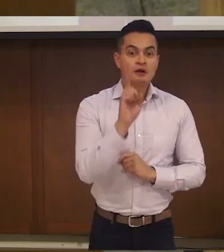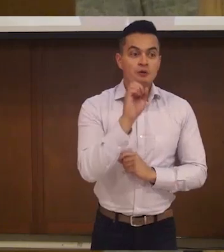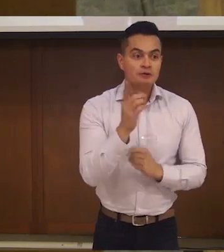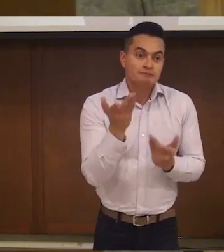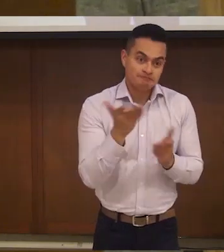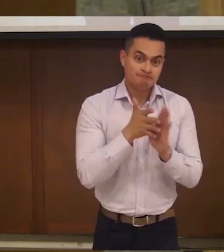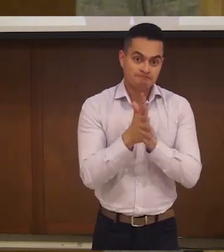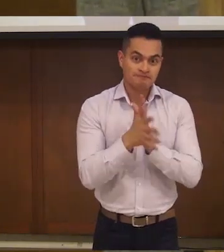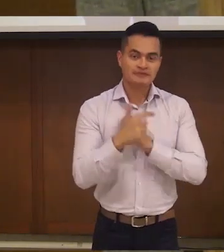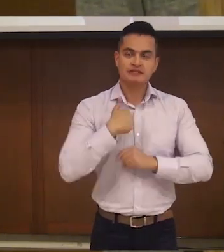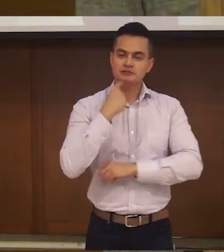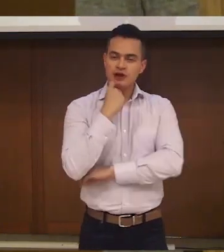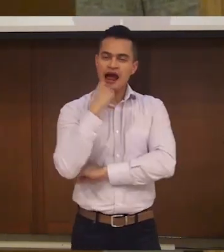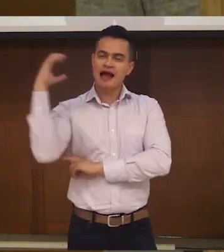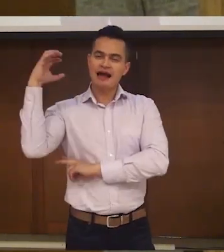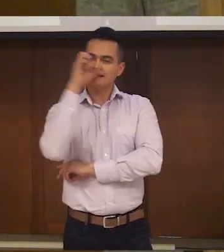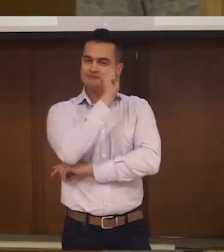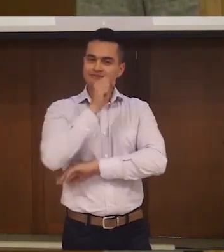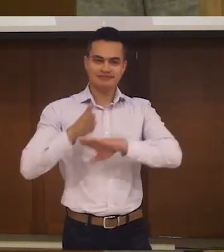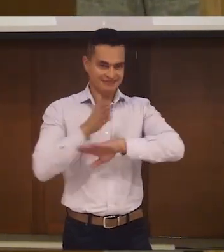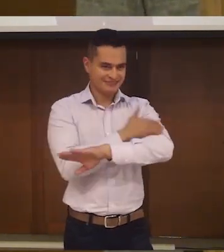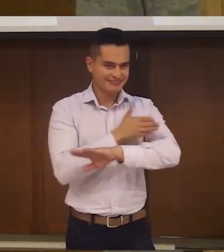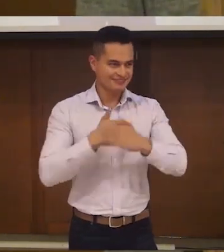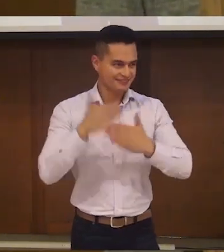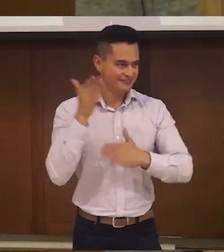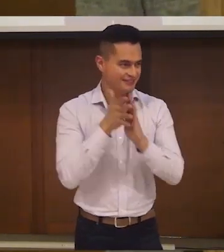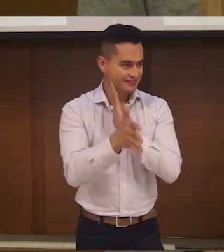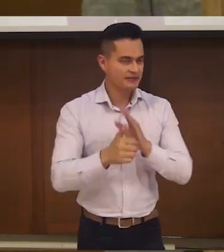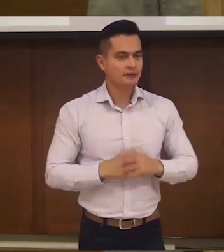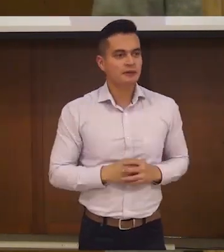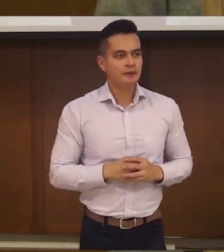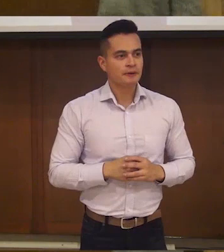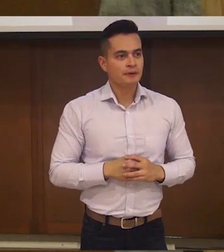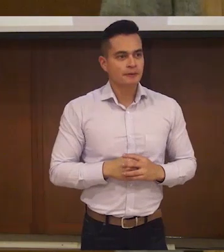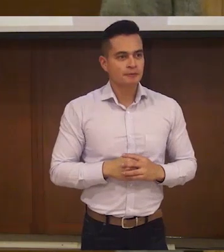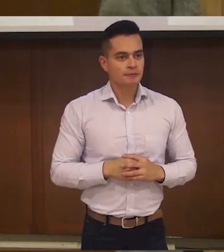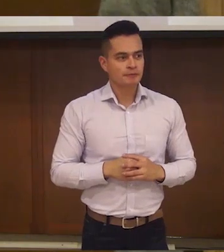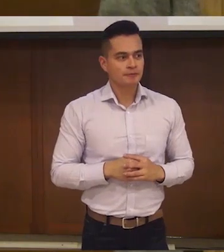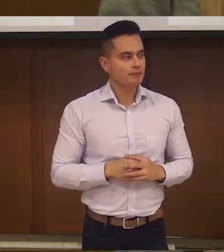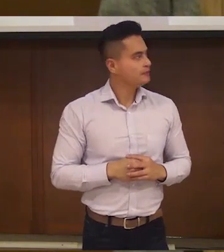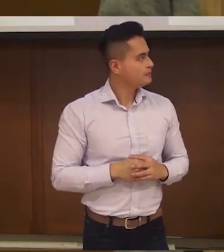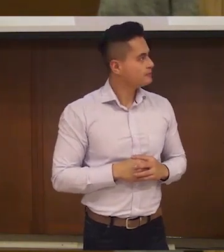Porque me di cuenta también de esto que les decía al principio, de que para mí